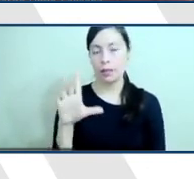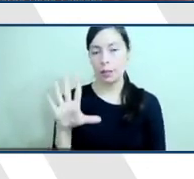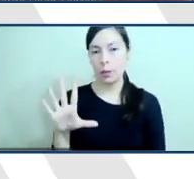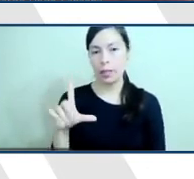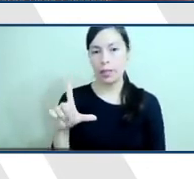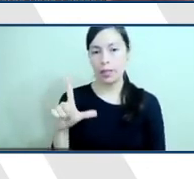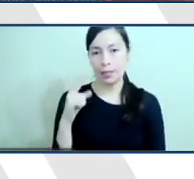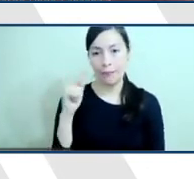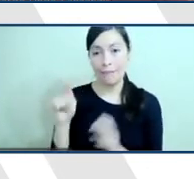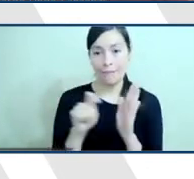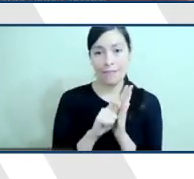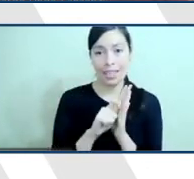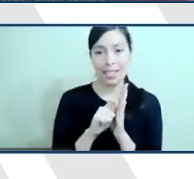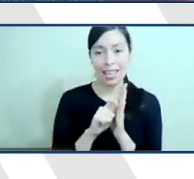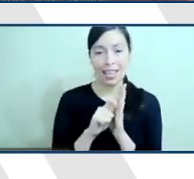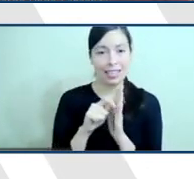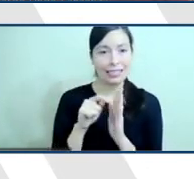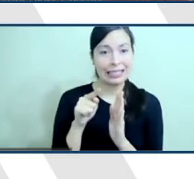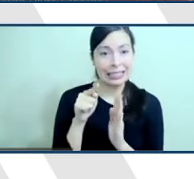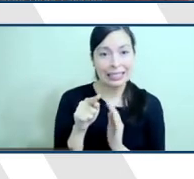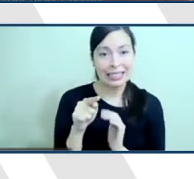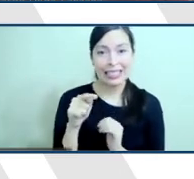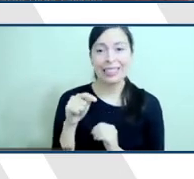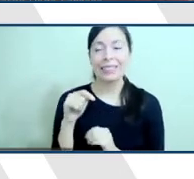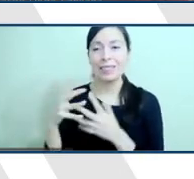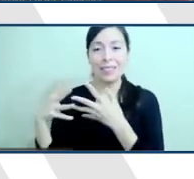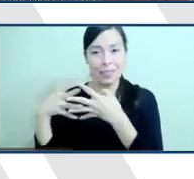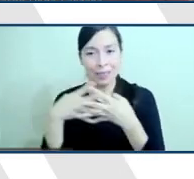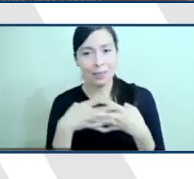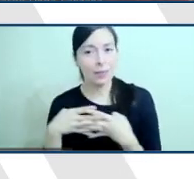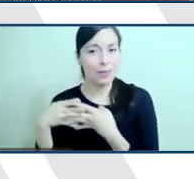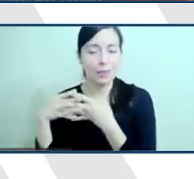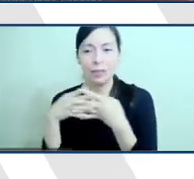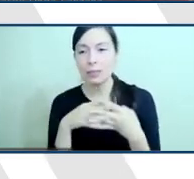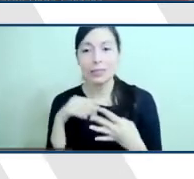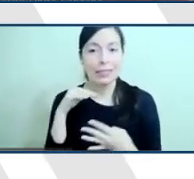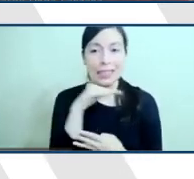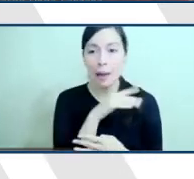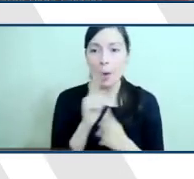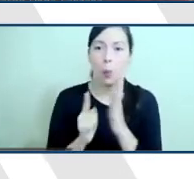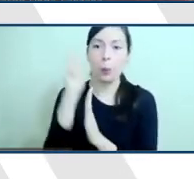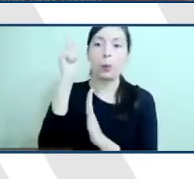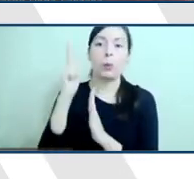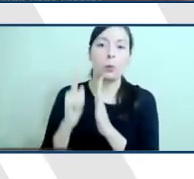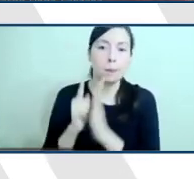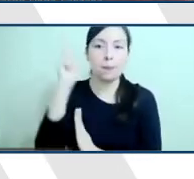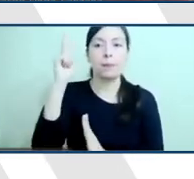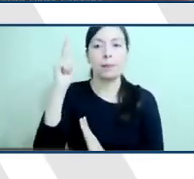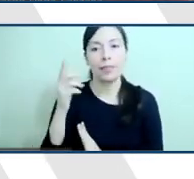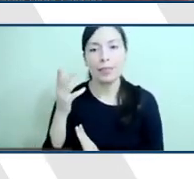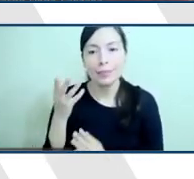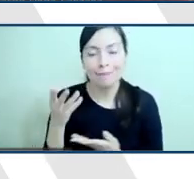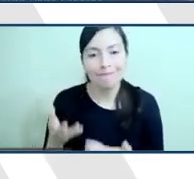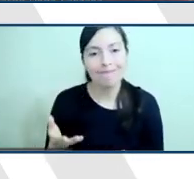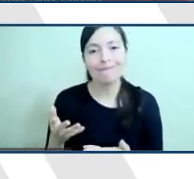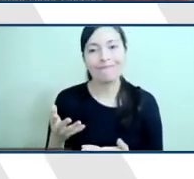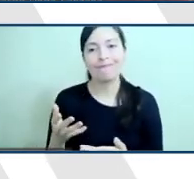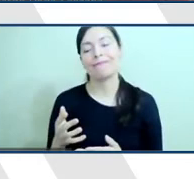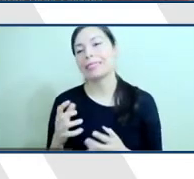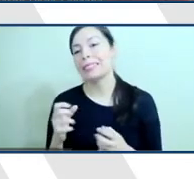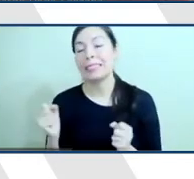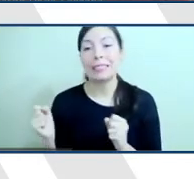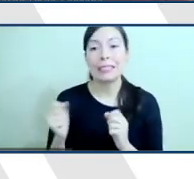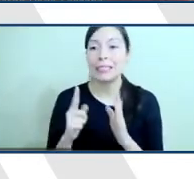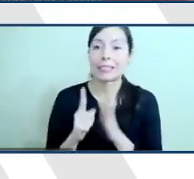las fechas, extremadamente acelerada de Estados Unidos. O sea, ellos no tenían planeado hacer esto todavía, y alguien se desesperó y en cosa de